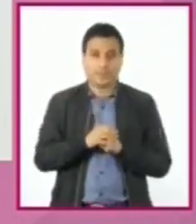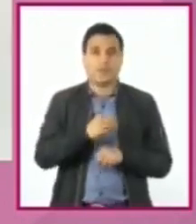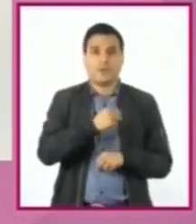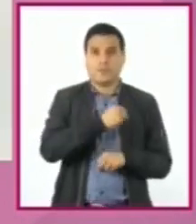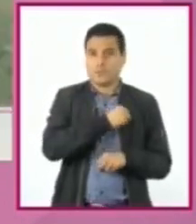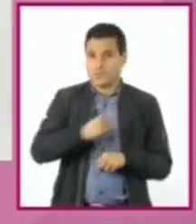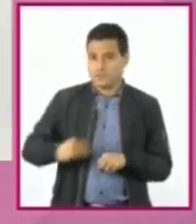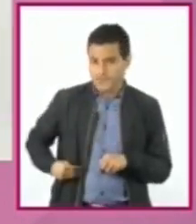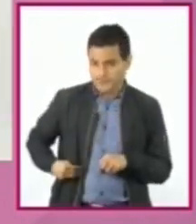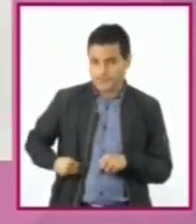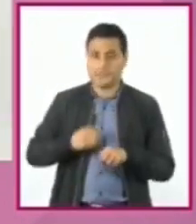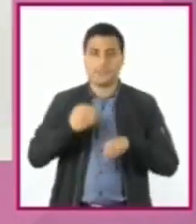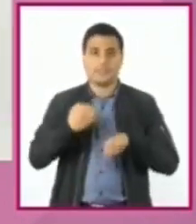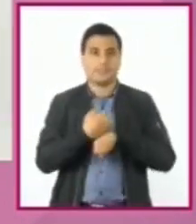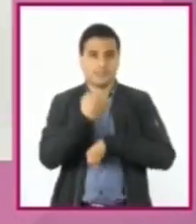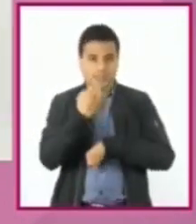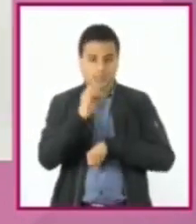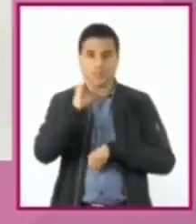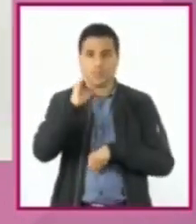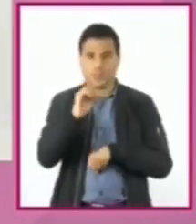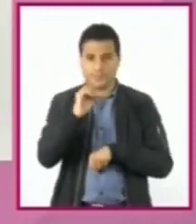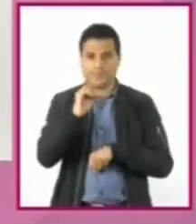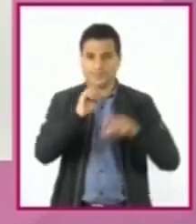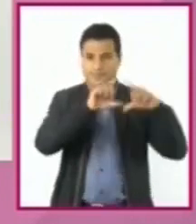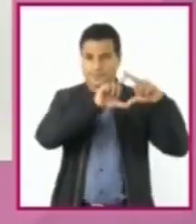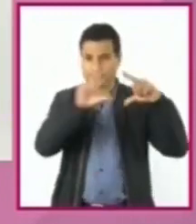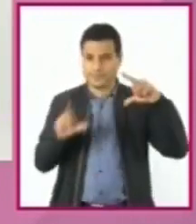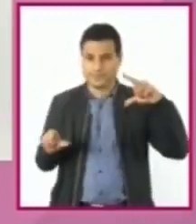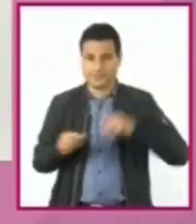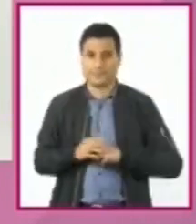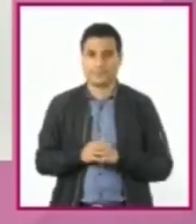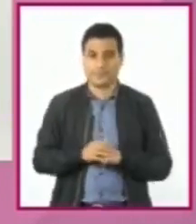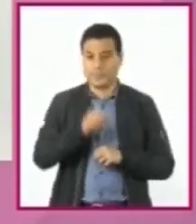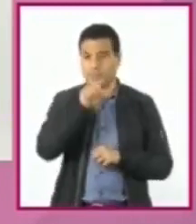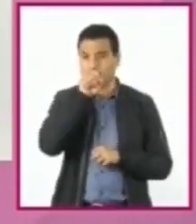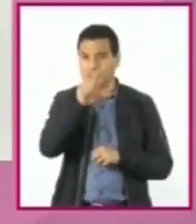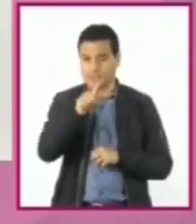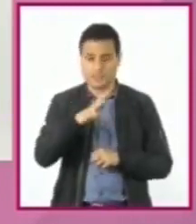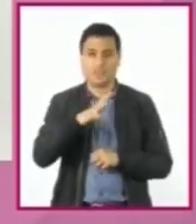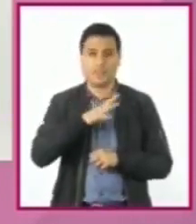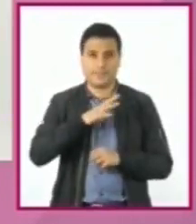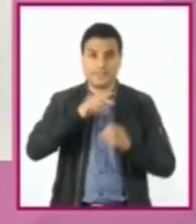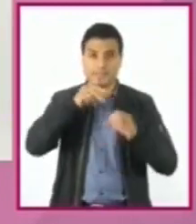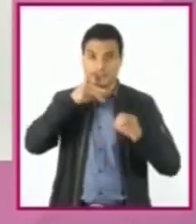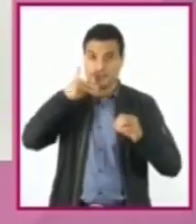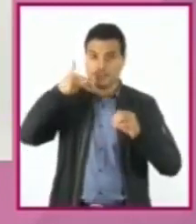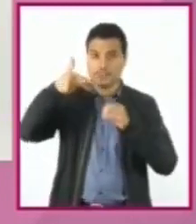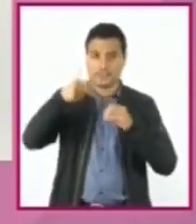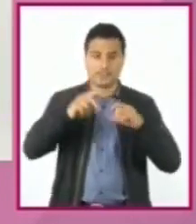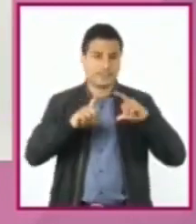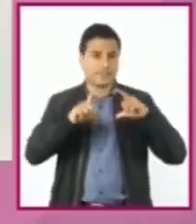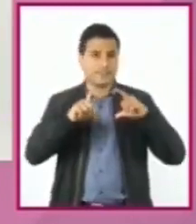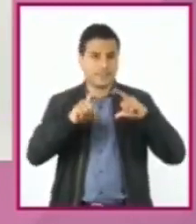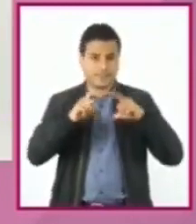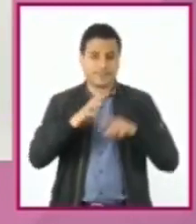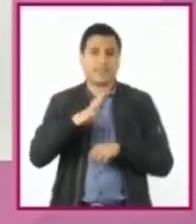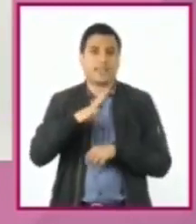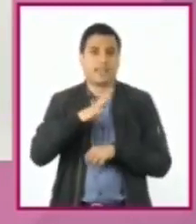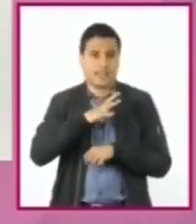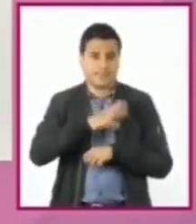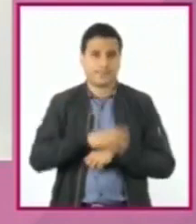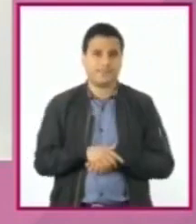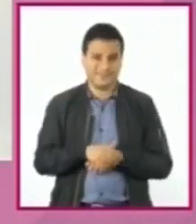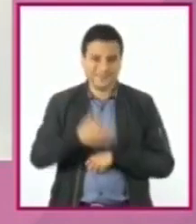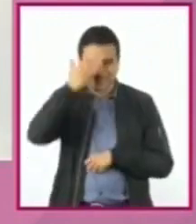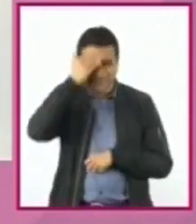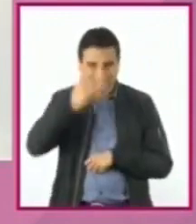nacionales. Las imágenes de satélite es otra manera de representar el espacio. Estas son tomadas desde satélites que están a gran altura,